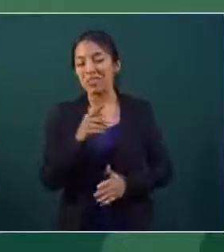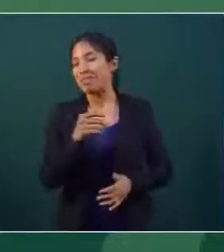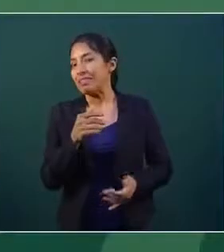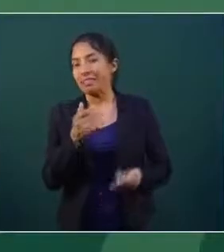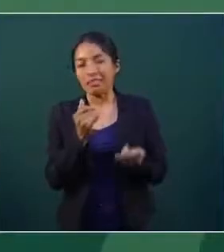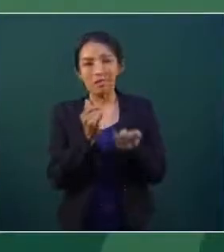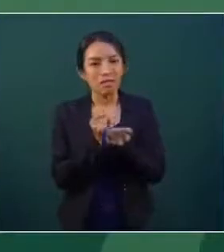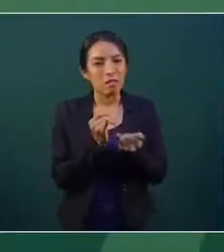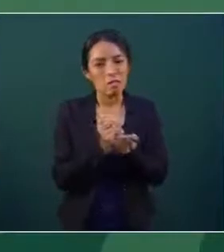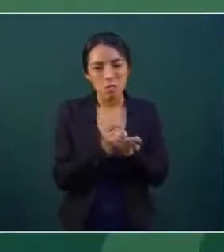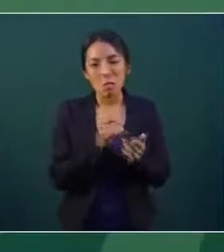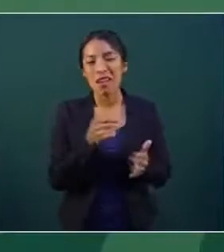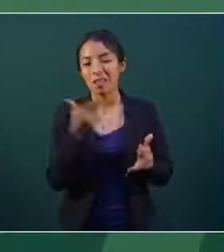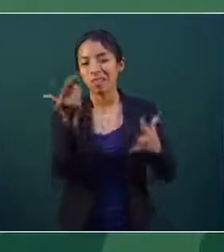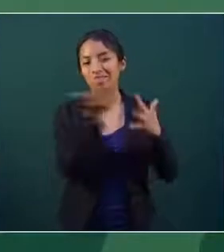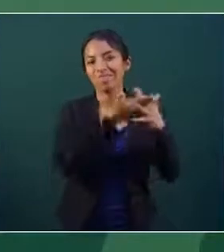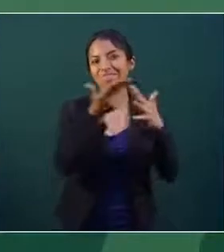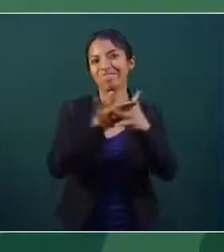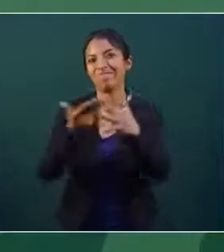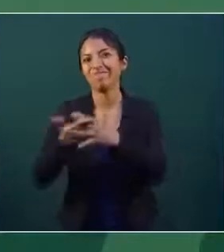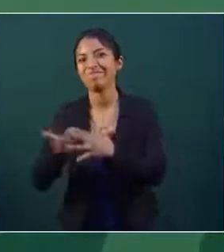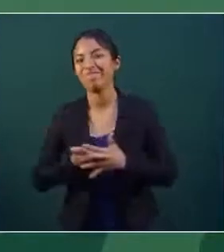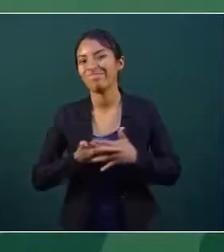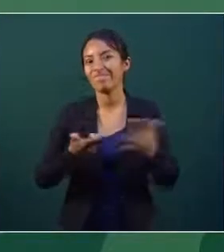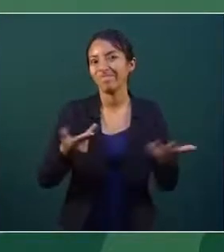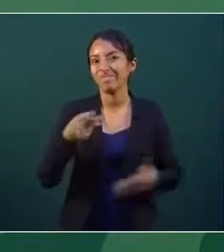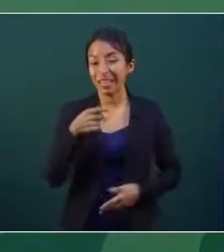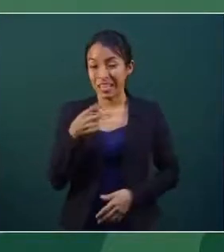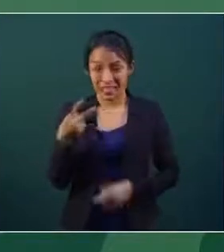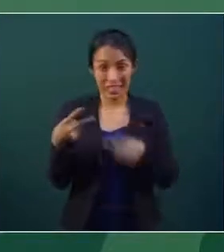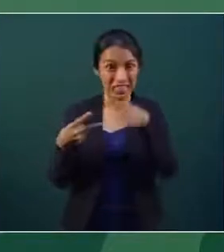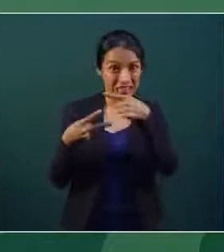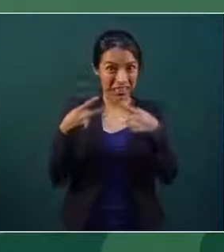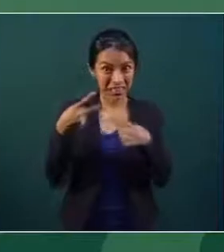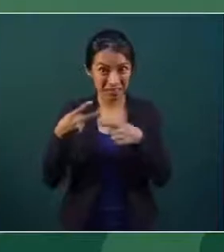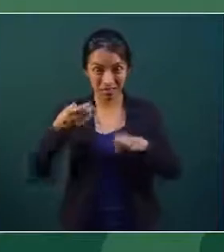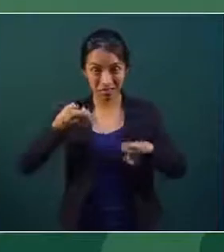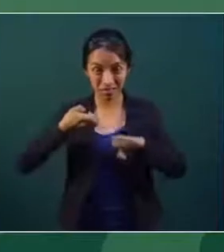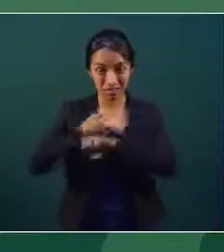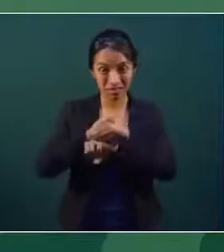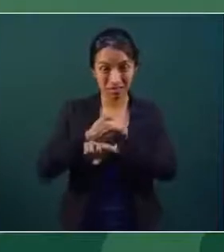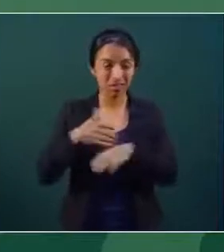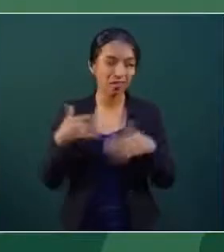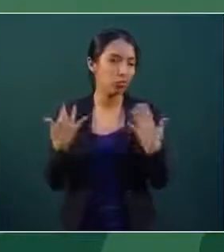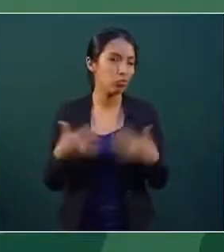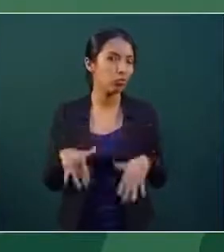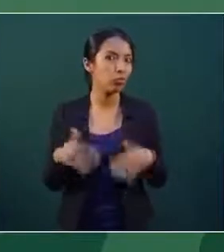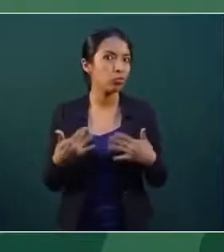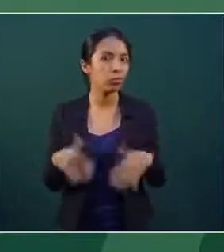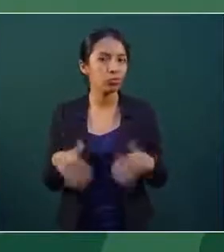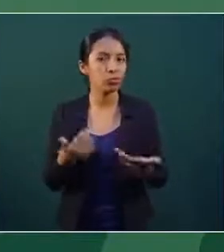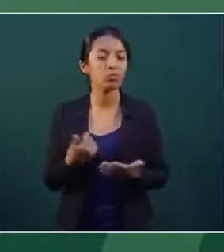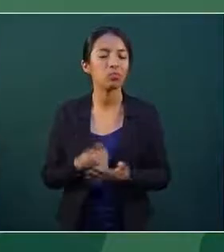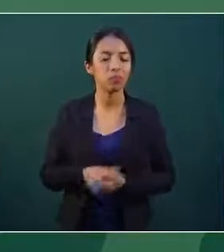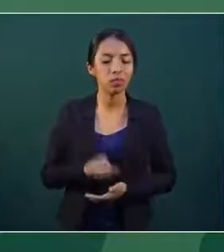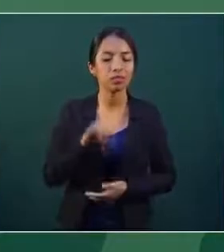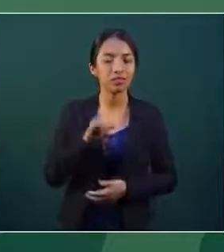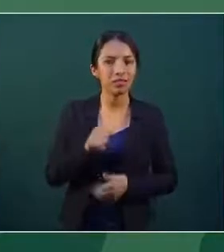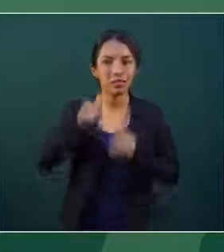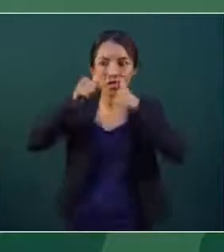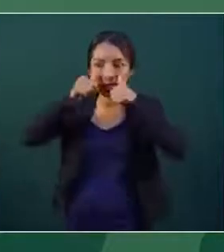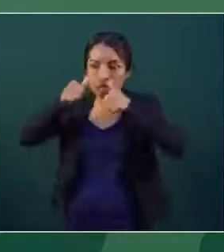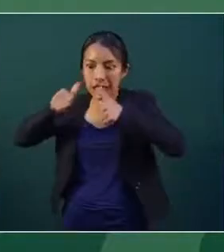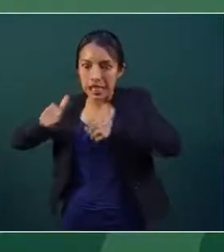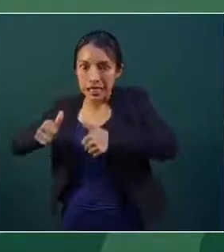el número de homicidios, pero son de los estados en donde estamos pues atendiendo